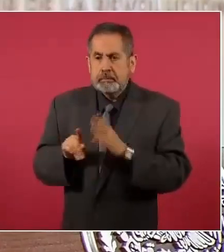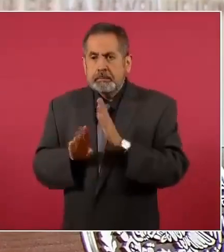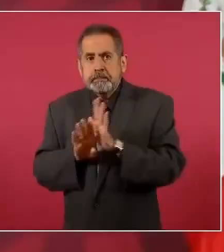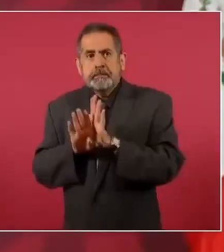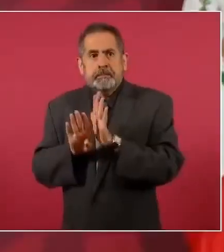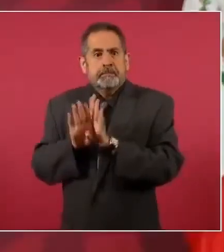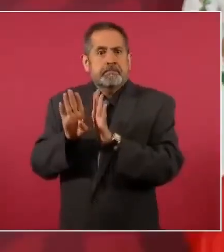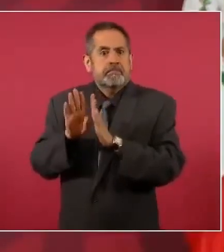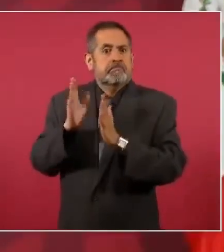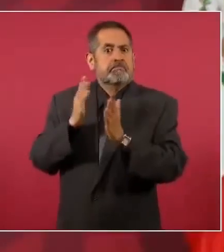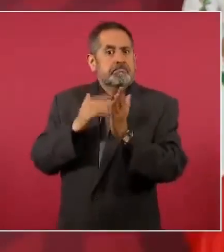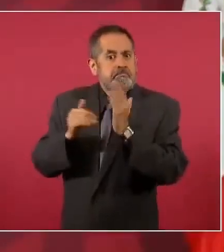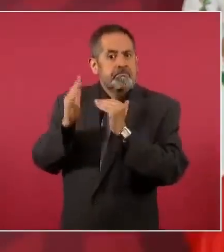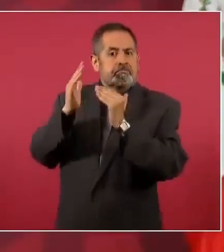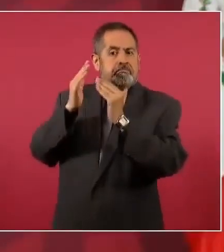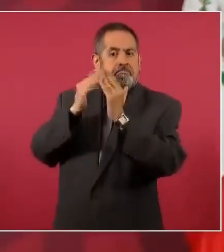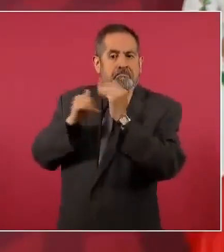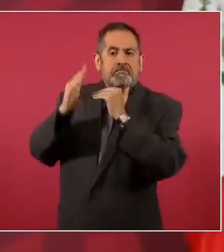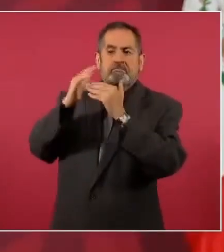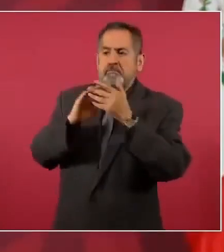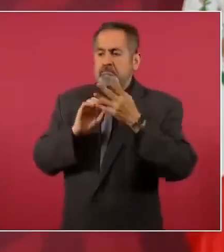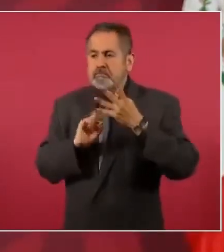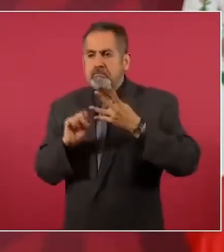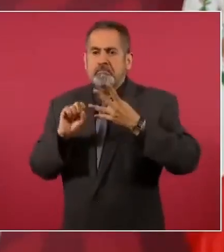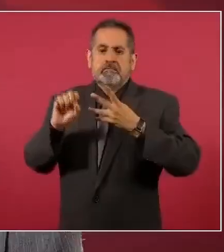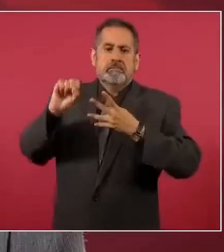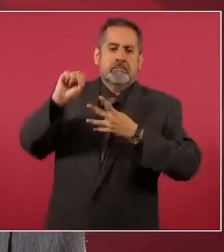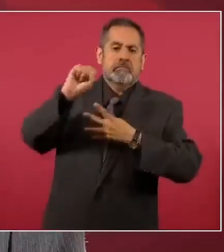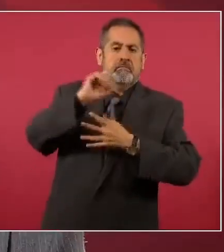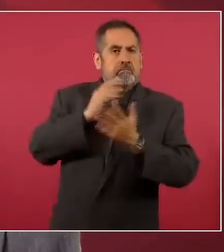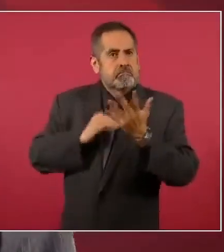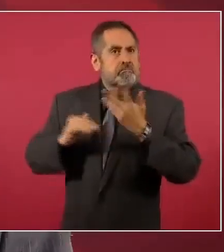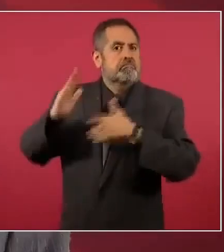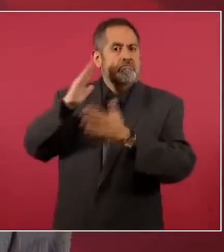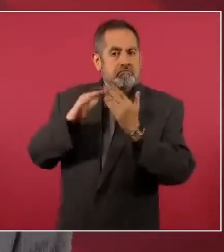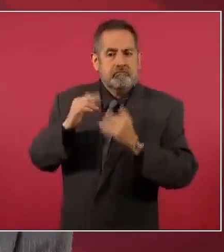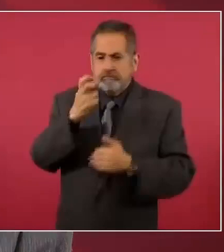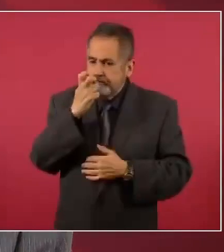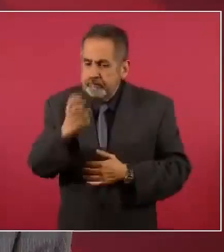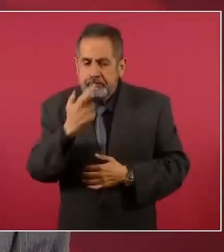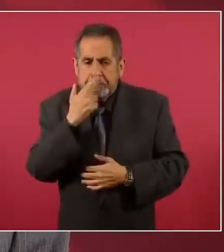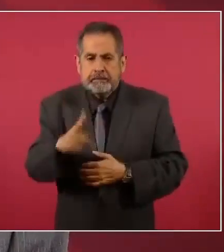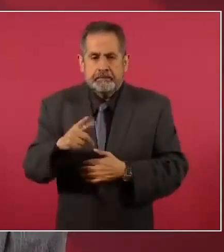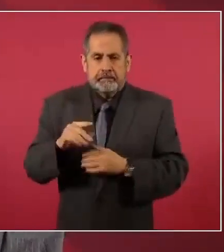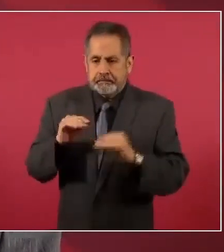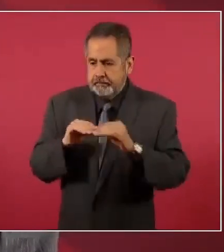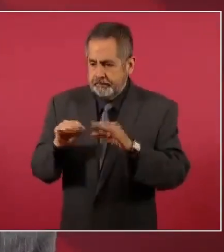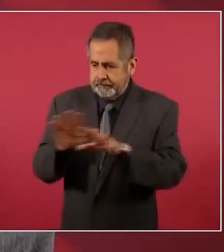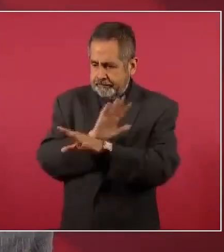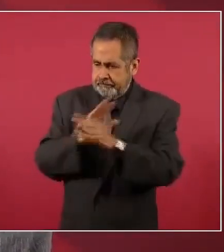ascender en la escala social. Eso es la movilidad social.